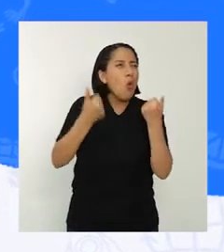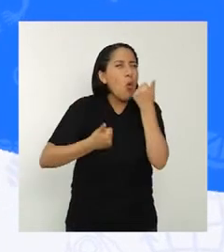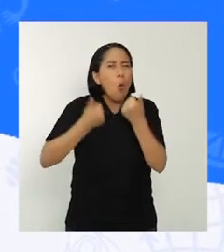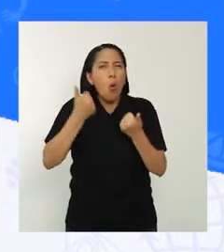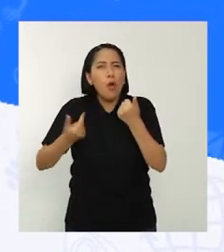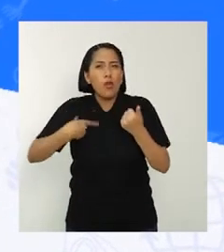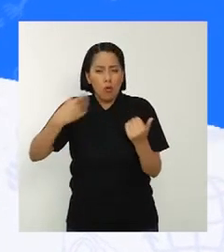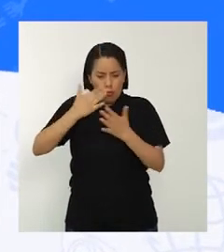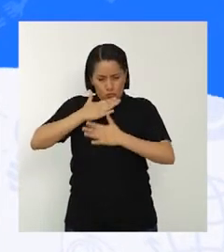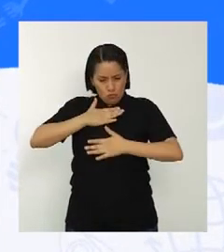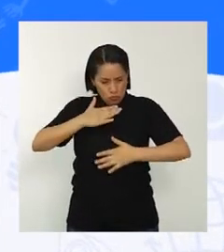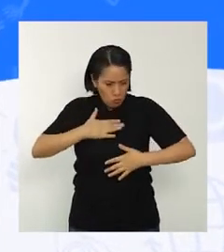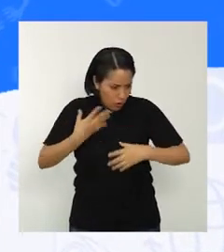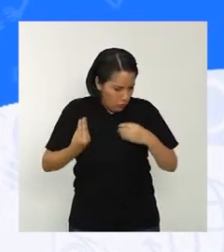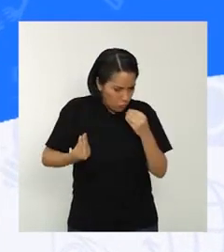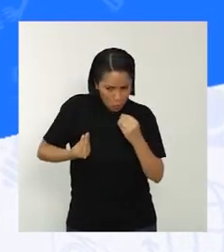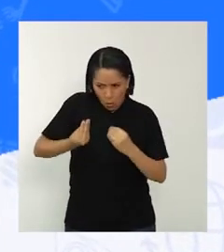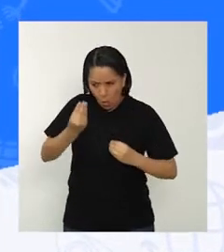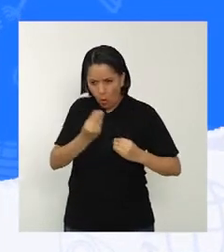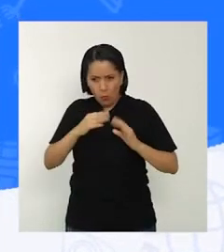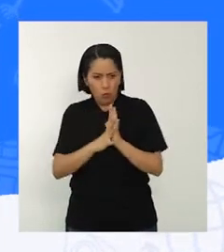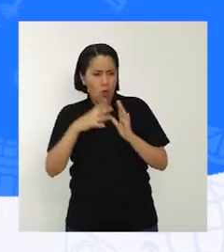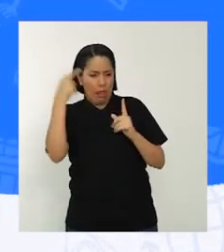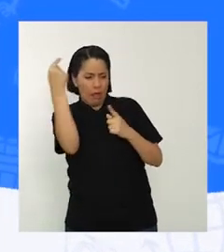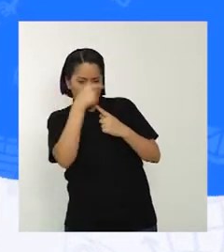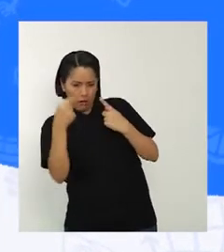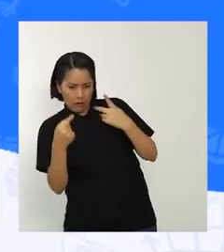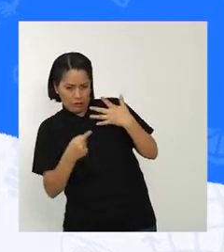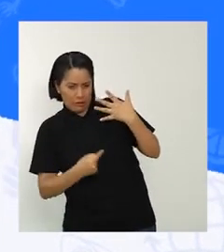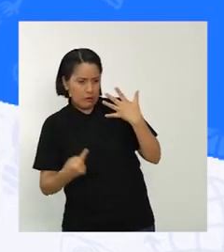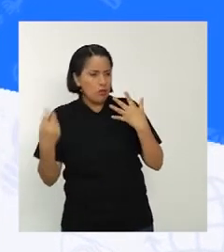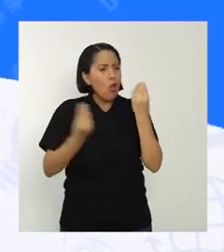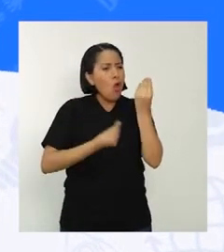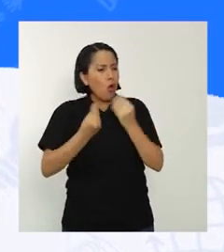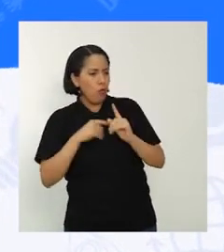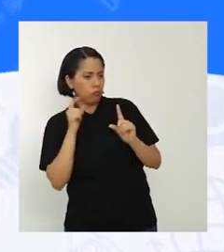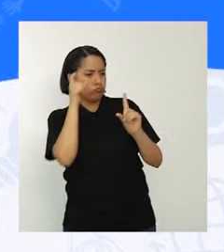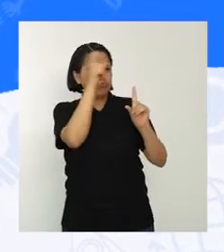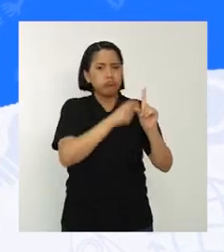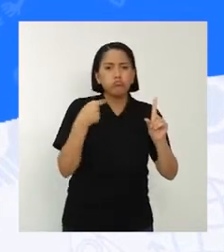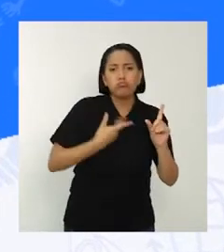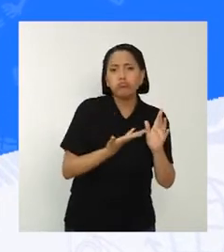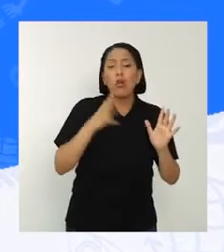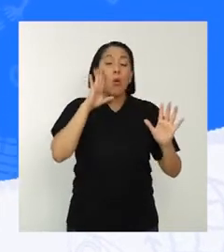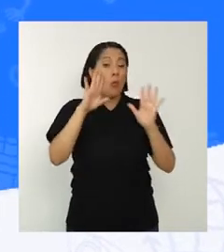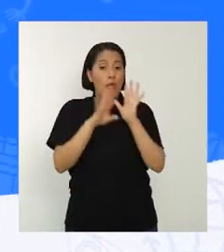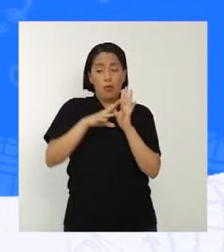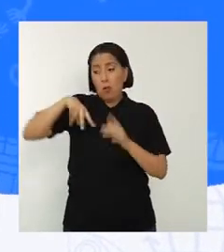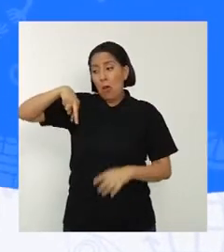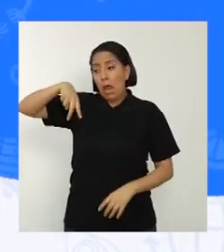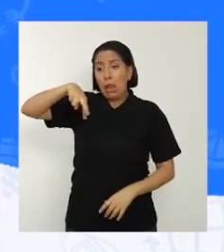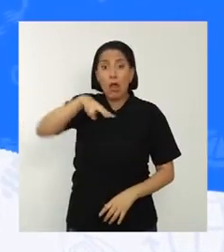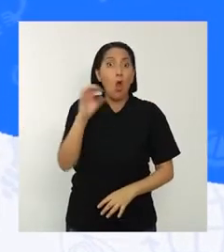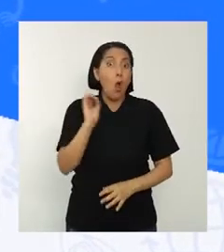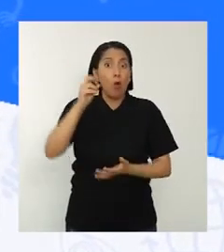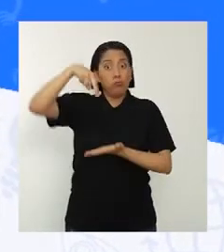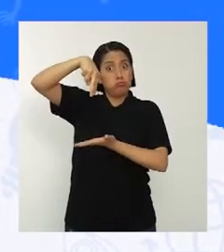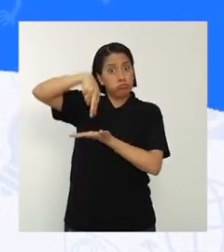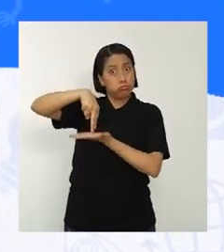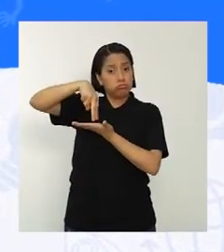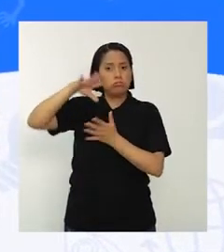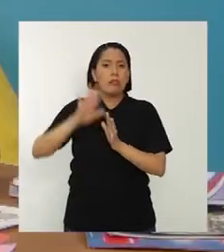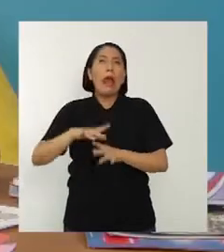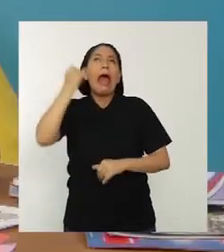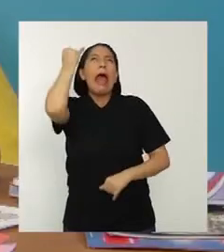buscar a nivel de movimiento cómo incorporar esas características, pensando en cosas sencillas como en la forma de caminar o